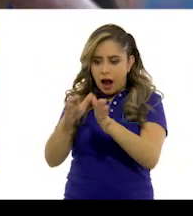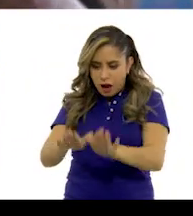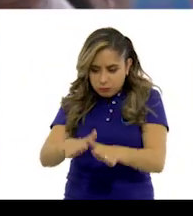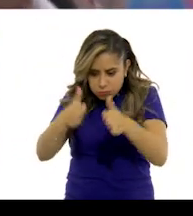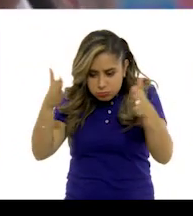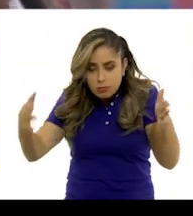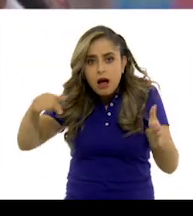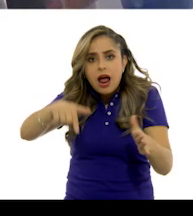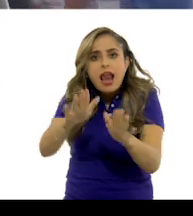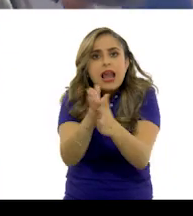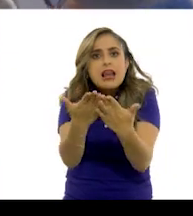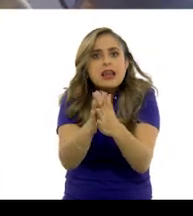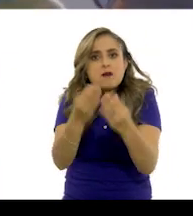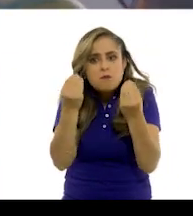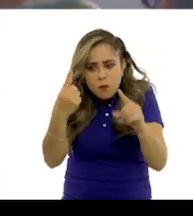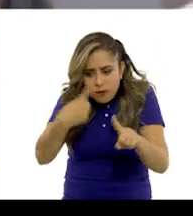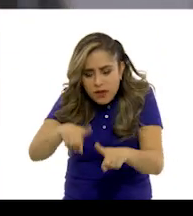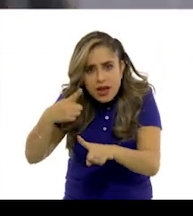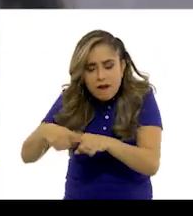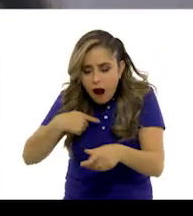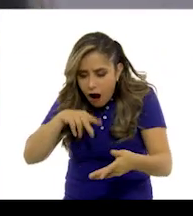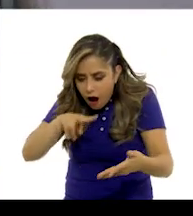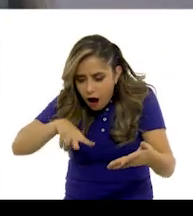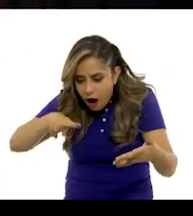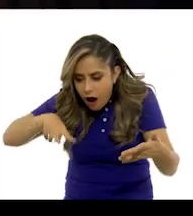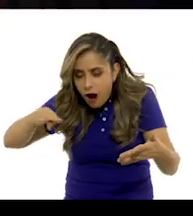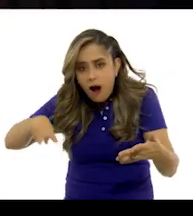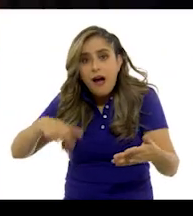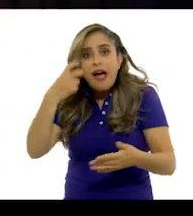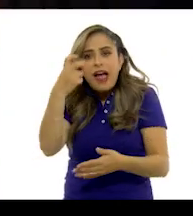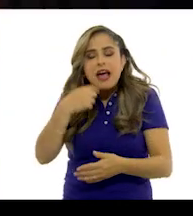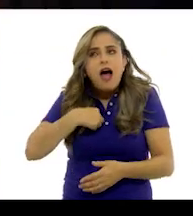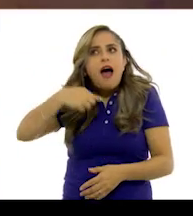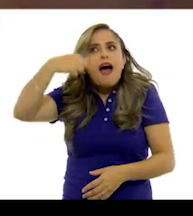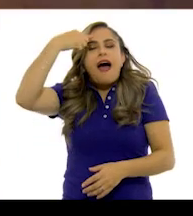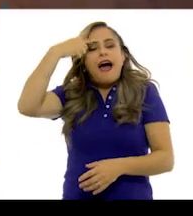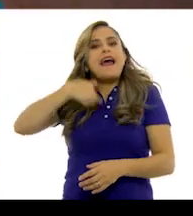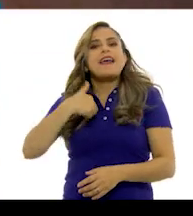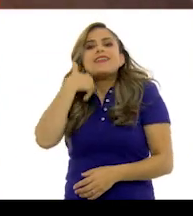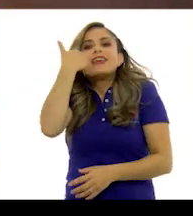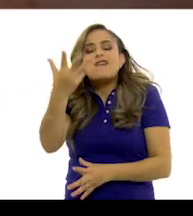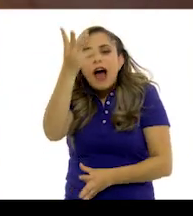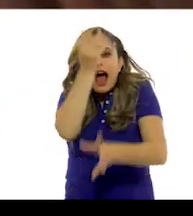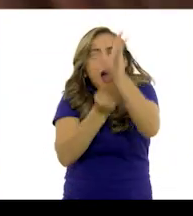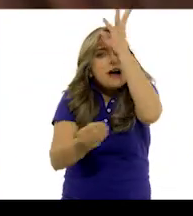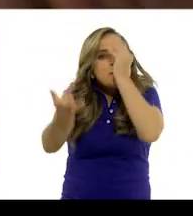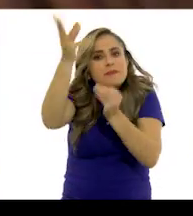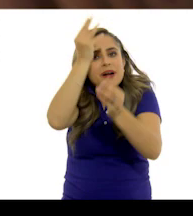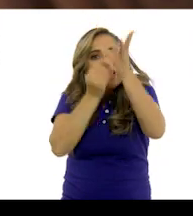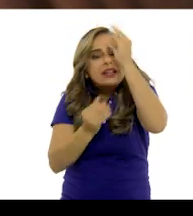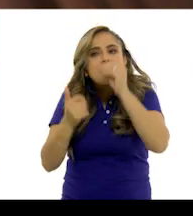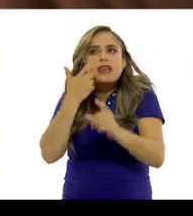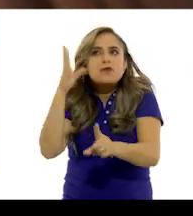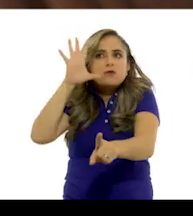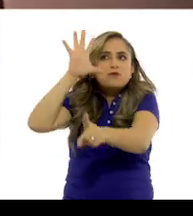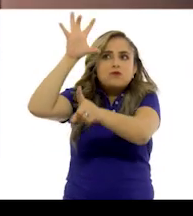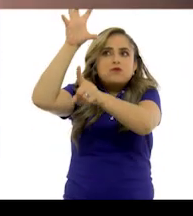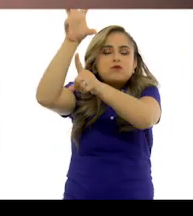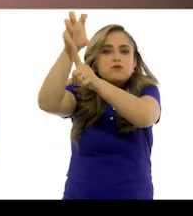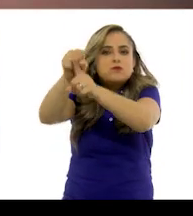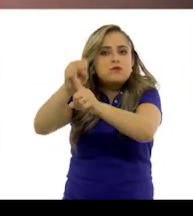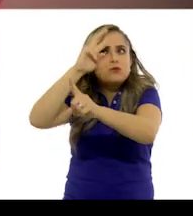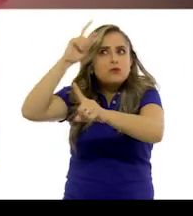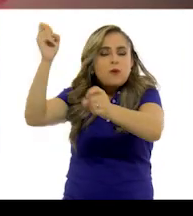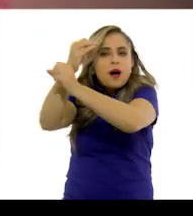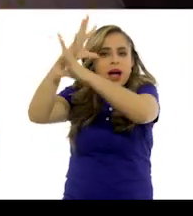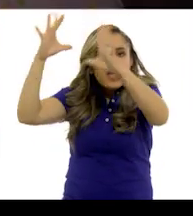para asomarme al universo. Desde ese momento, decidí dedicarle toda mi energía a aprender lo necesario para cumplir mi sueño, aunque muchas